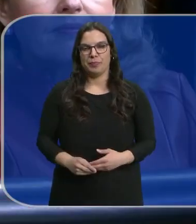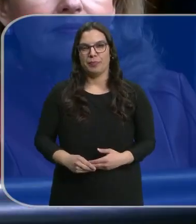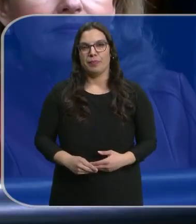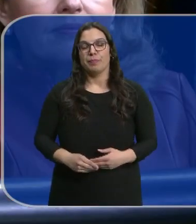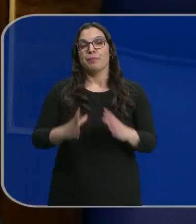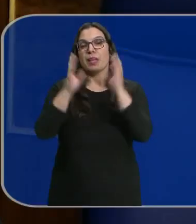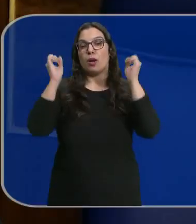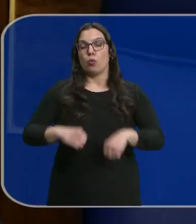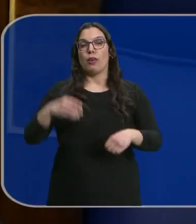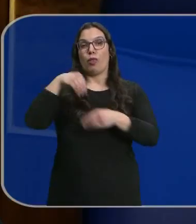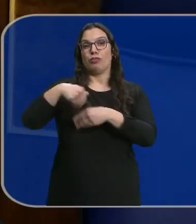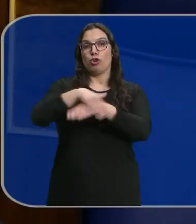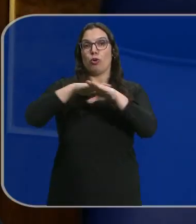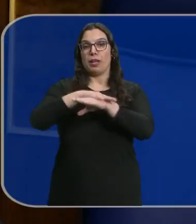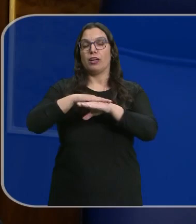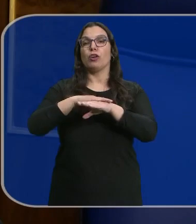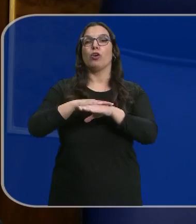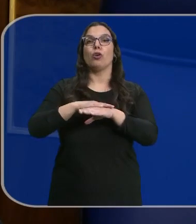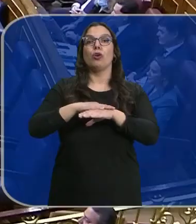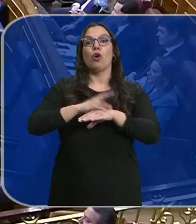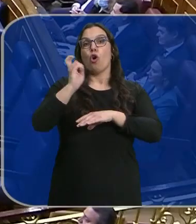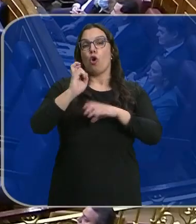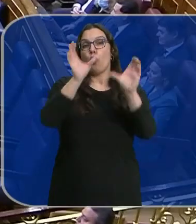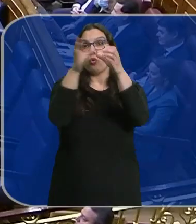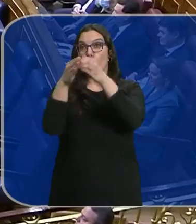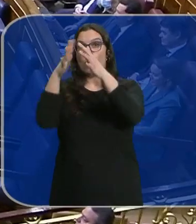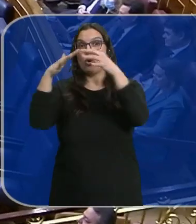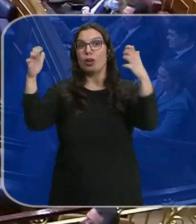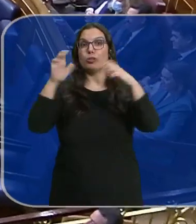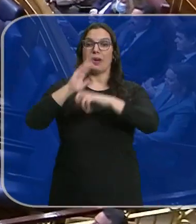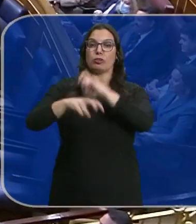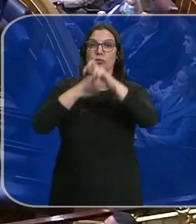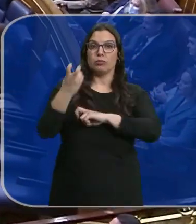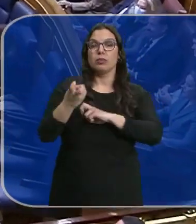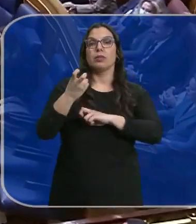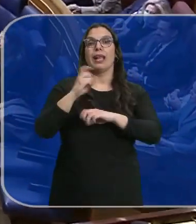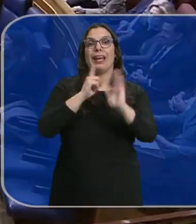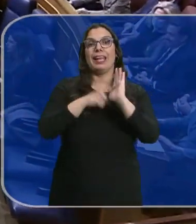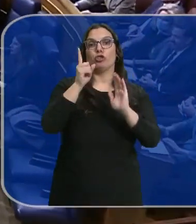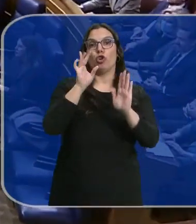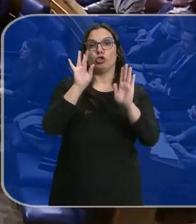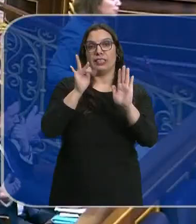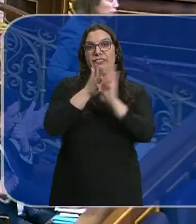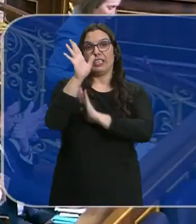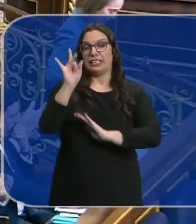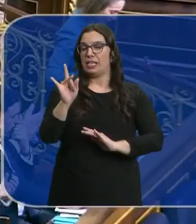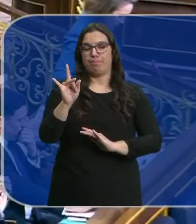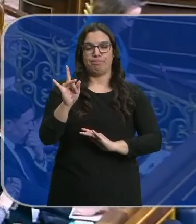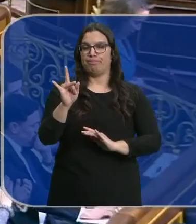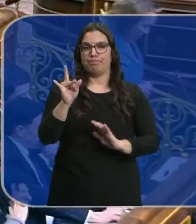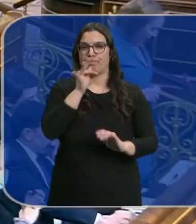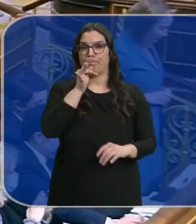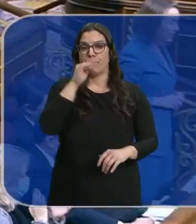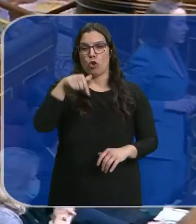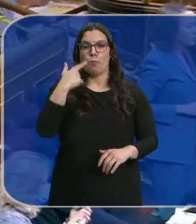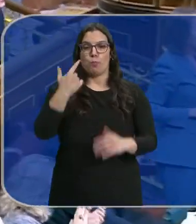Sigue sin haber acuerdo entre los socios del Gobierno ni entre los grupos del Congreso sobre cómo enmendar la ley del solo sí es sí. Se ha evidenciado de nuevo esta